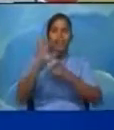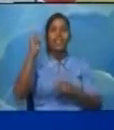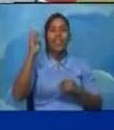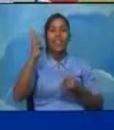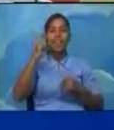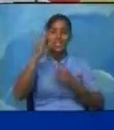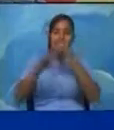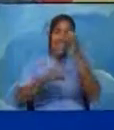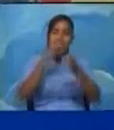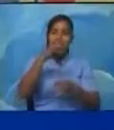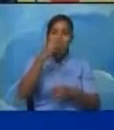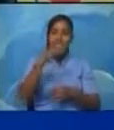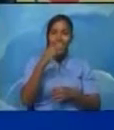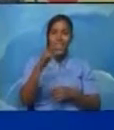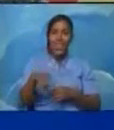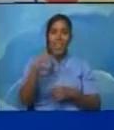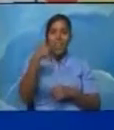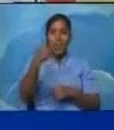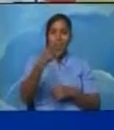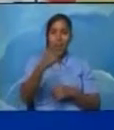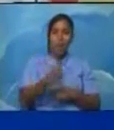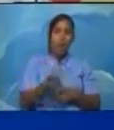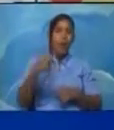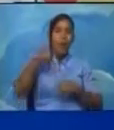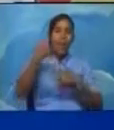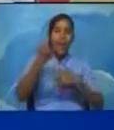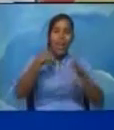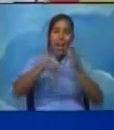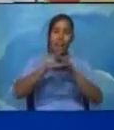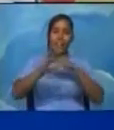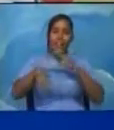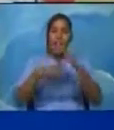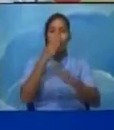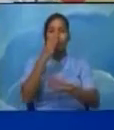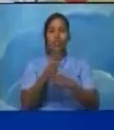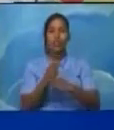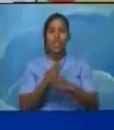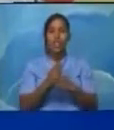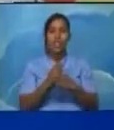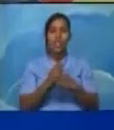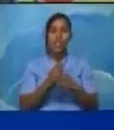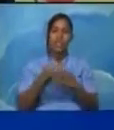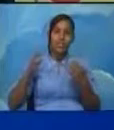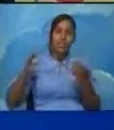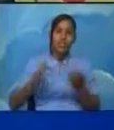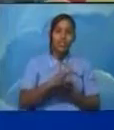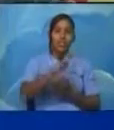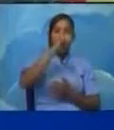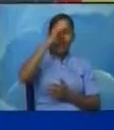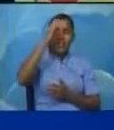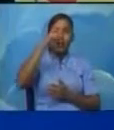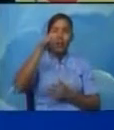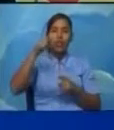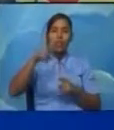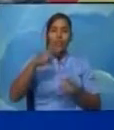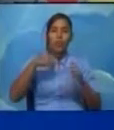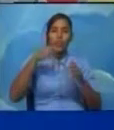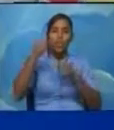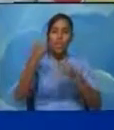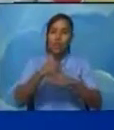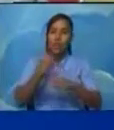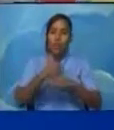6 de la tarde. ¡Gloria! Y después le vamos a dar hasta las 12 de la noche. ¡Gloria! Esto va a ser como los